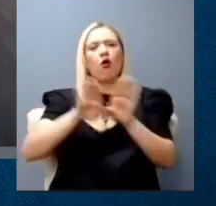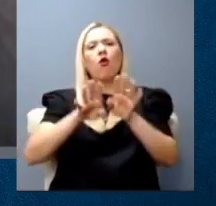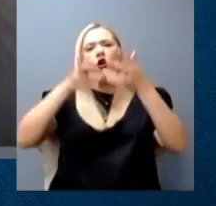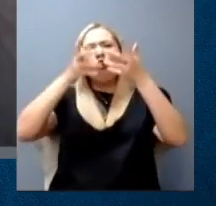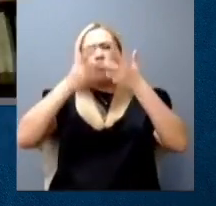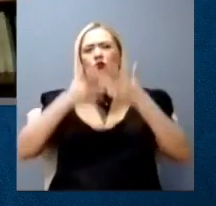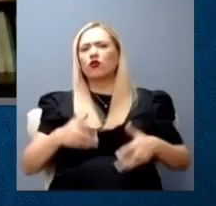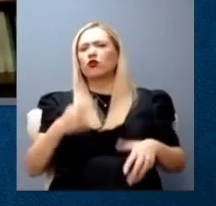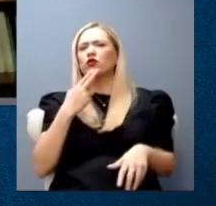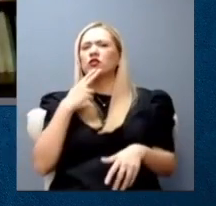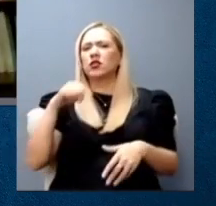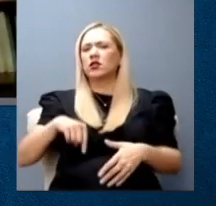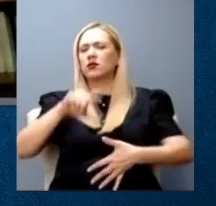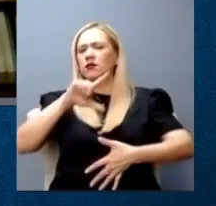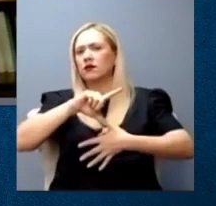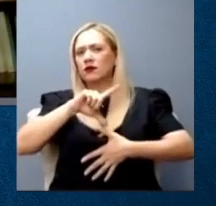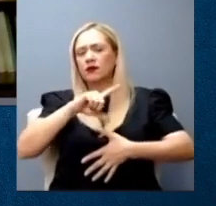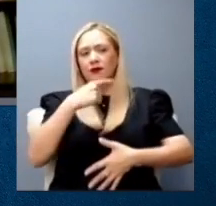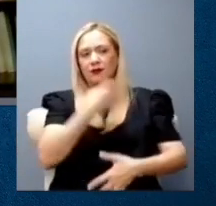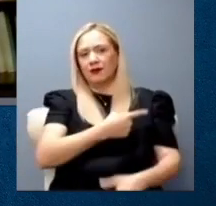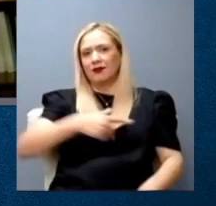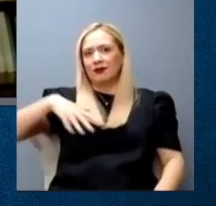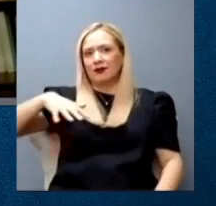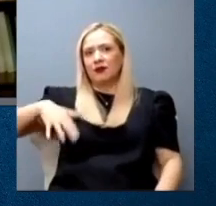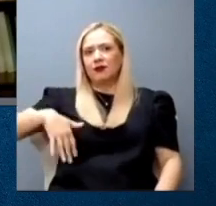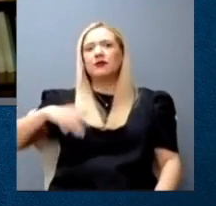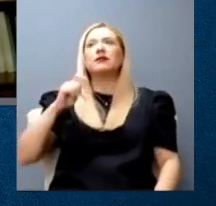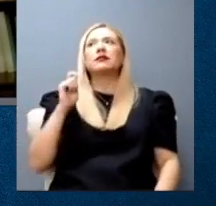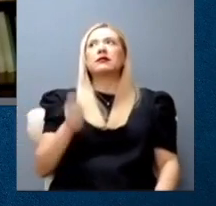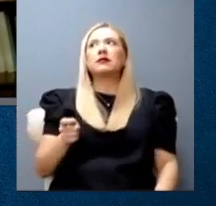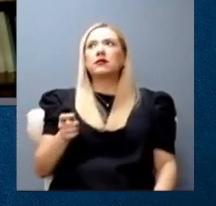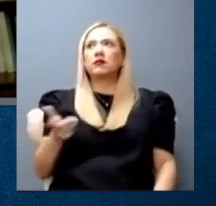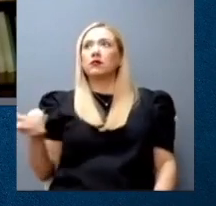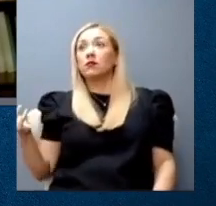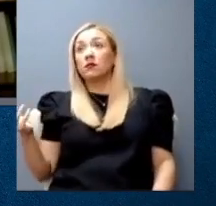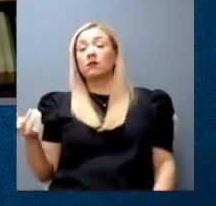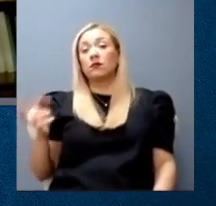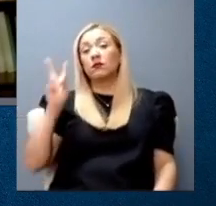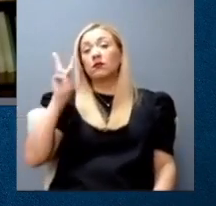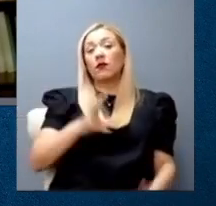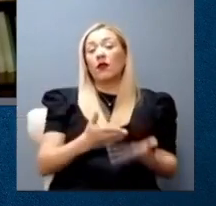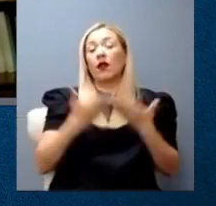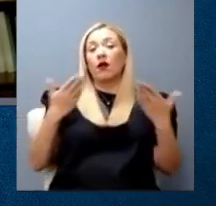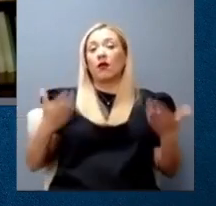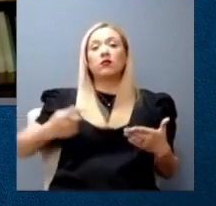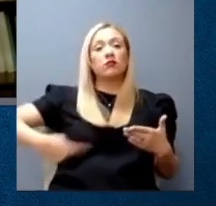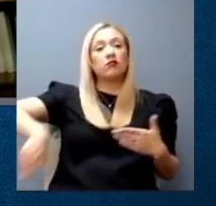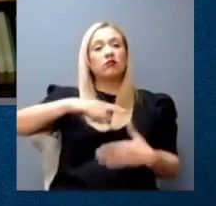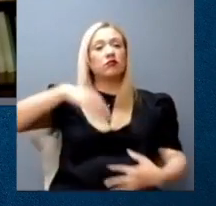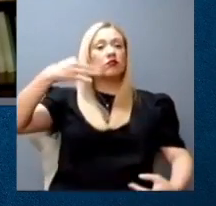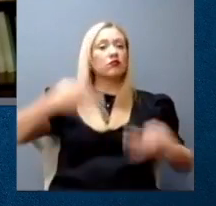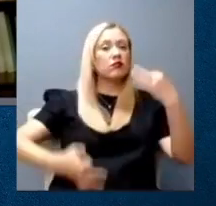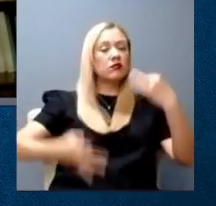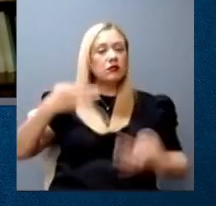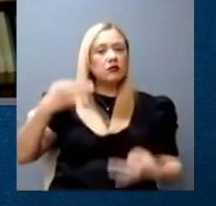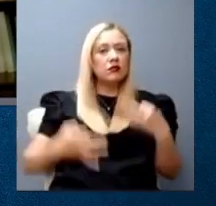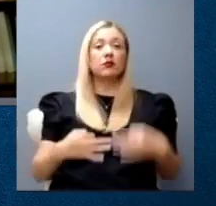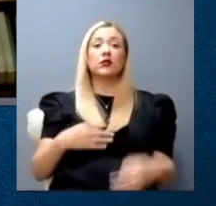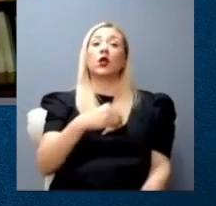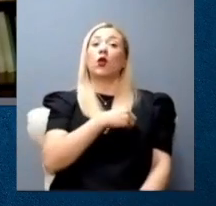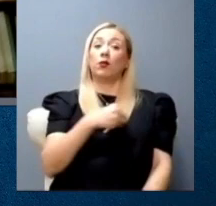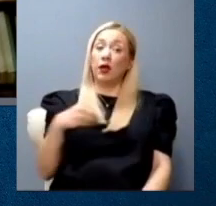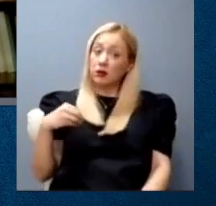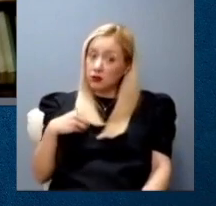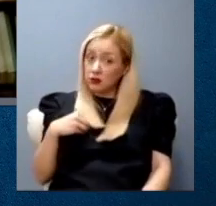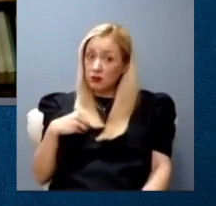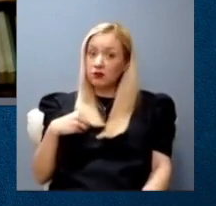nos mencionaba Michelle, se aterriza, digamos, en la manera como ahora nuestros tribunales están obligados